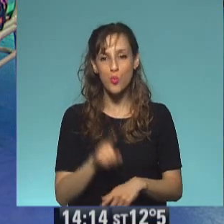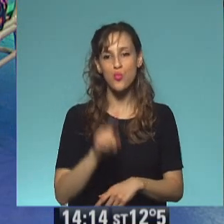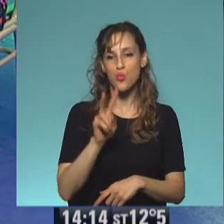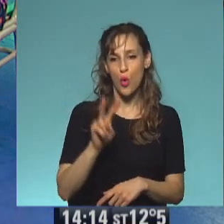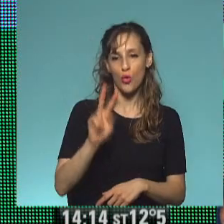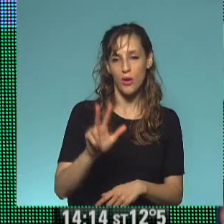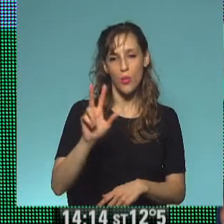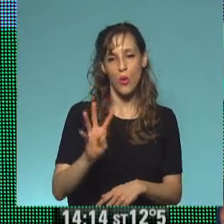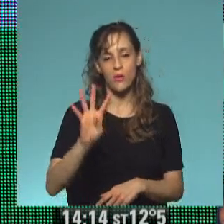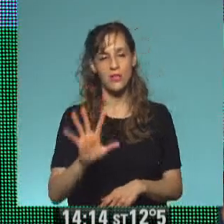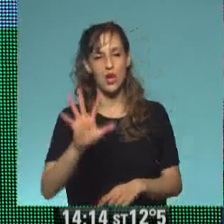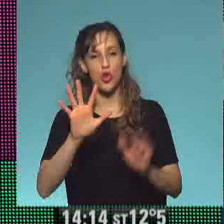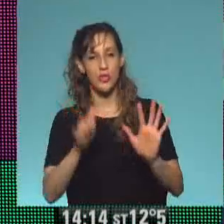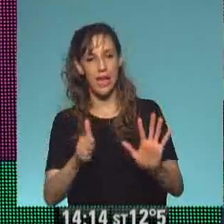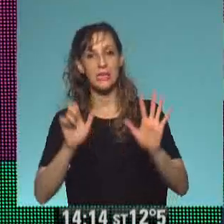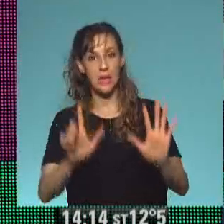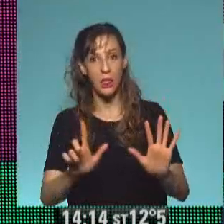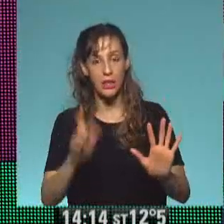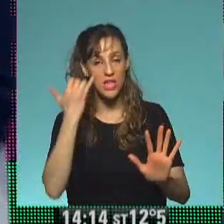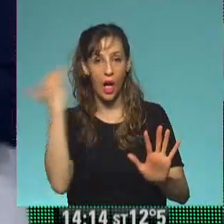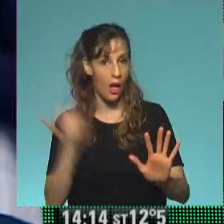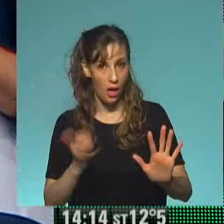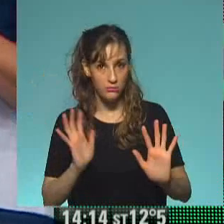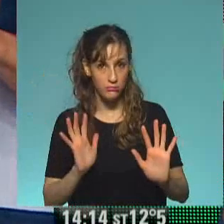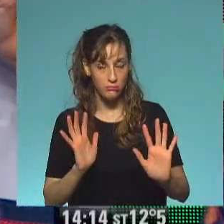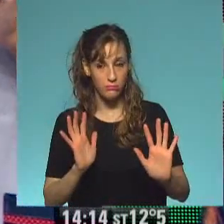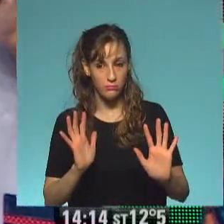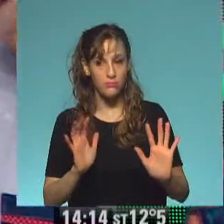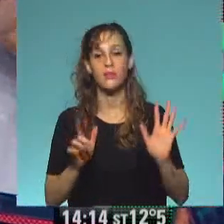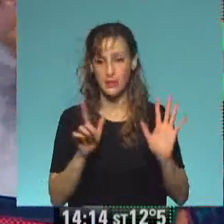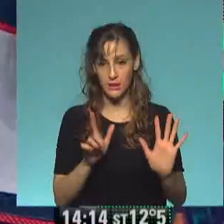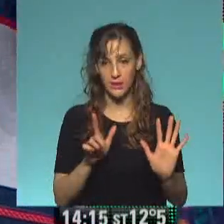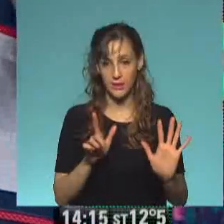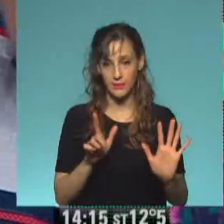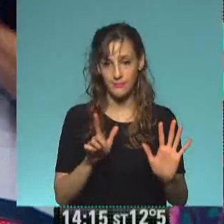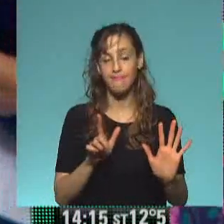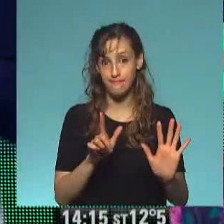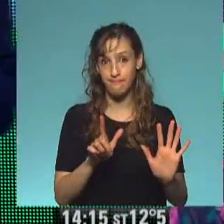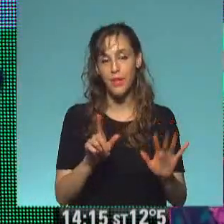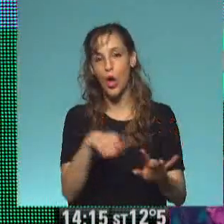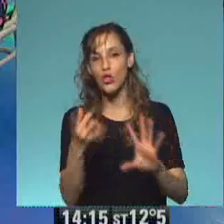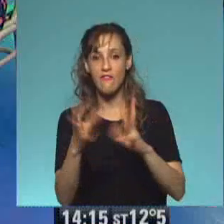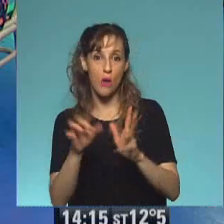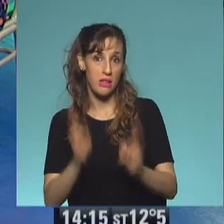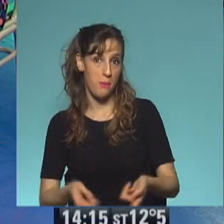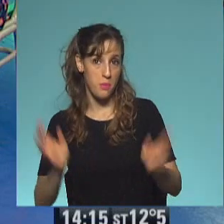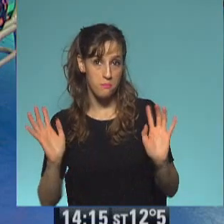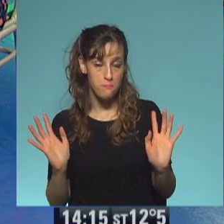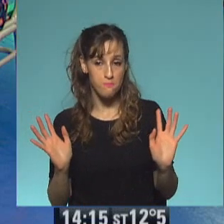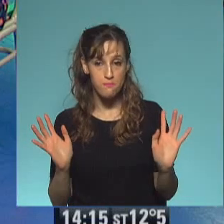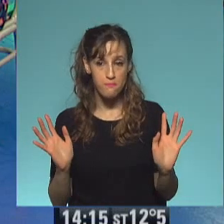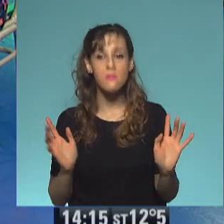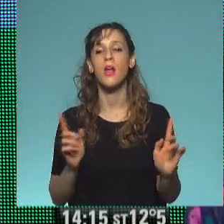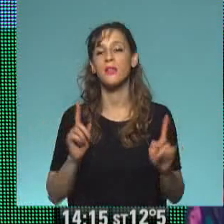3, 4, 5, 6, 7 que ya tenía. Y estos los dejó sin tachar. Esa es otra posibilidad. Forma. También puede